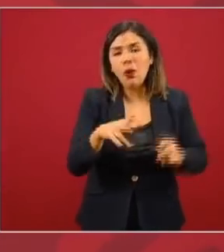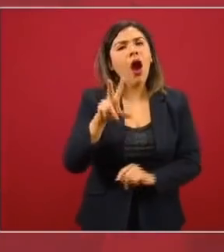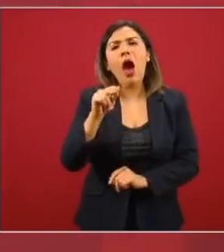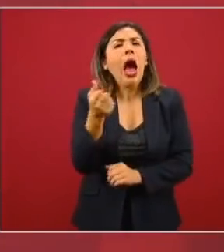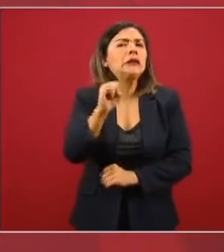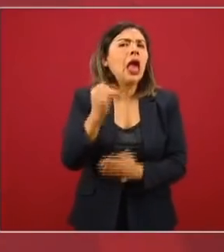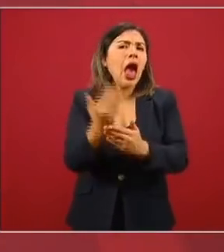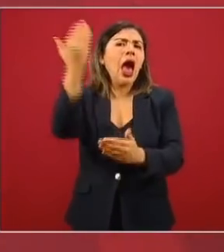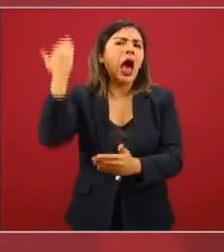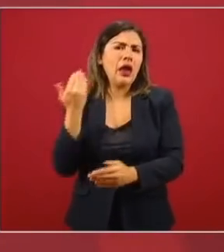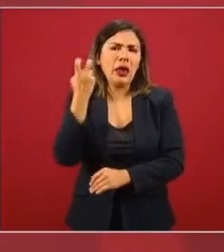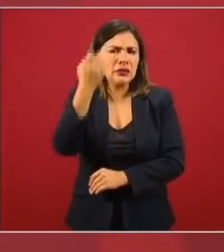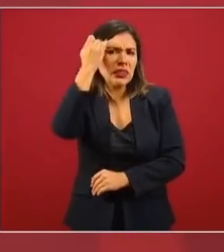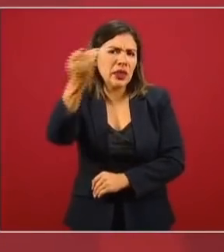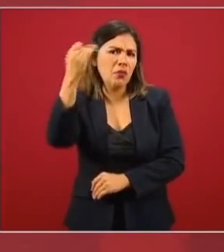antes.